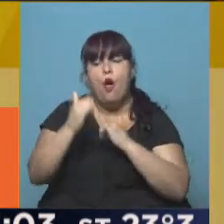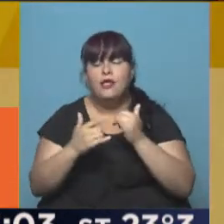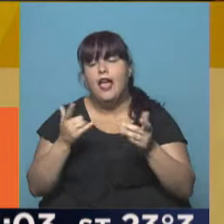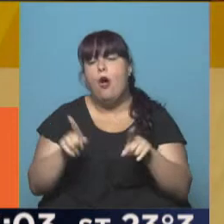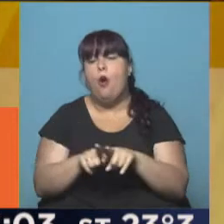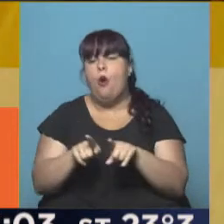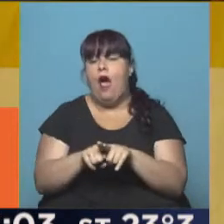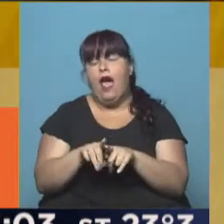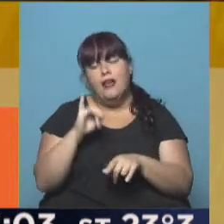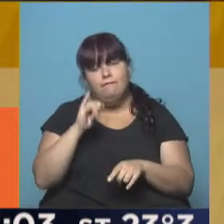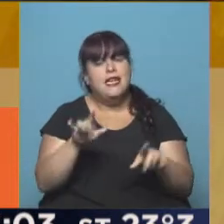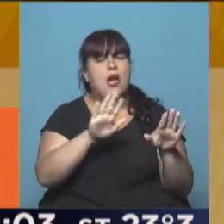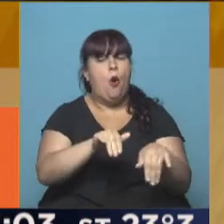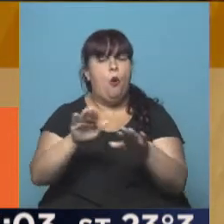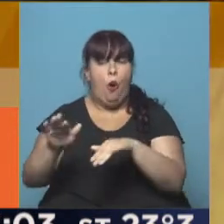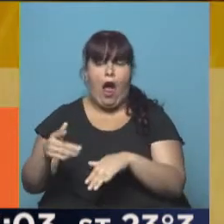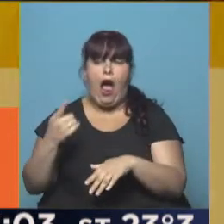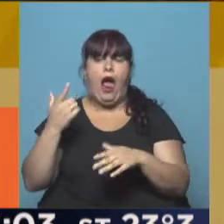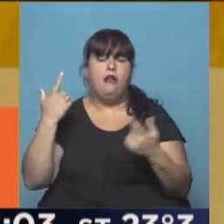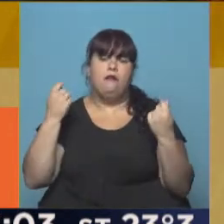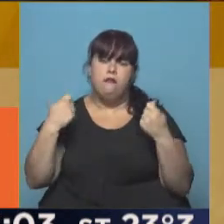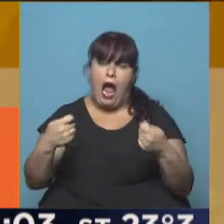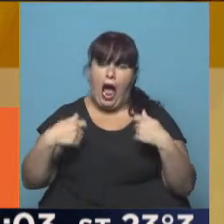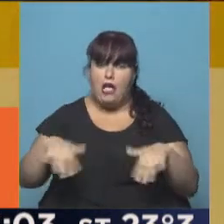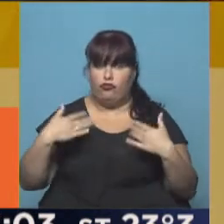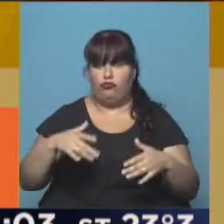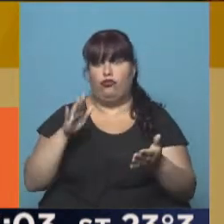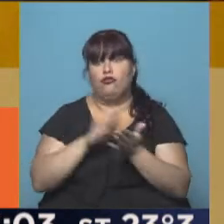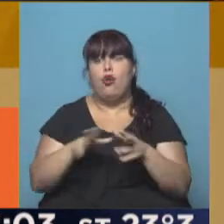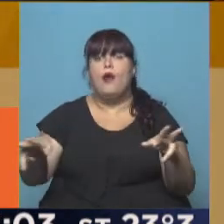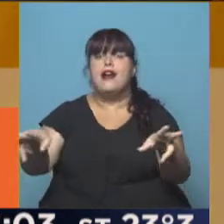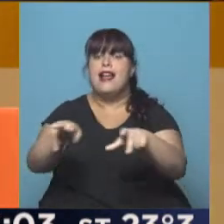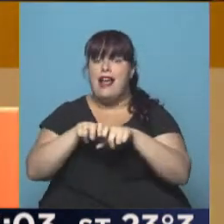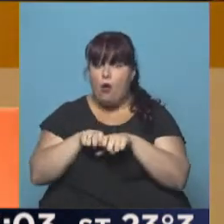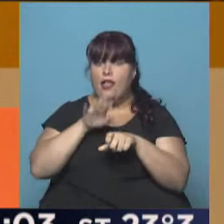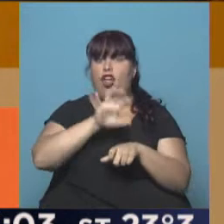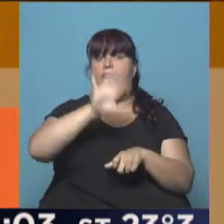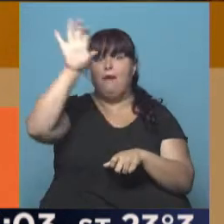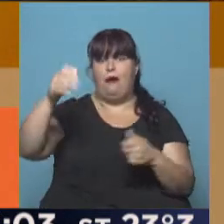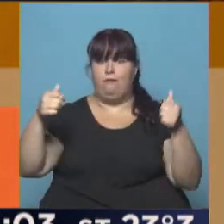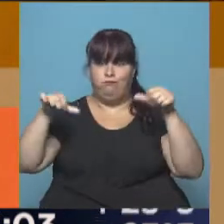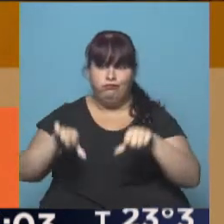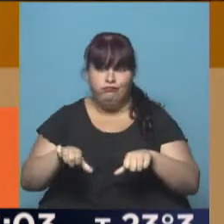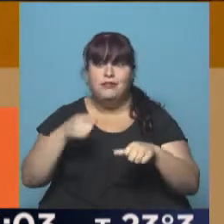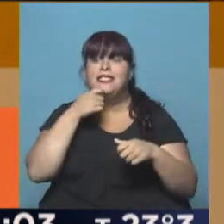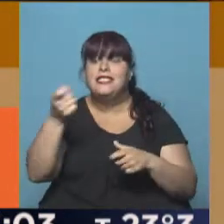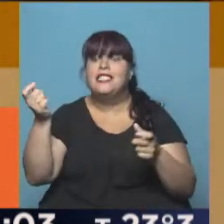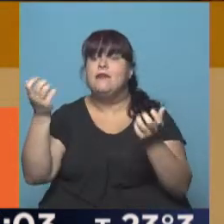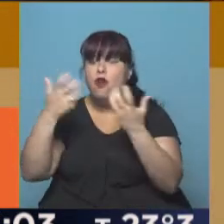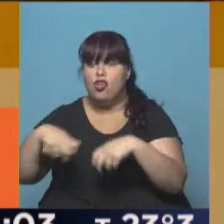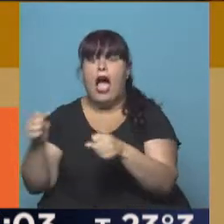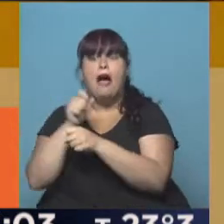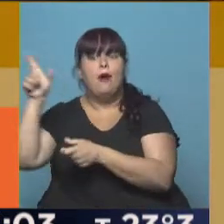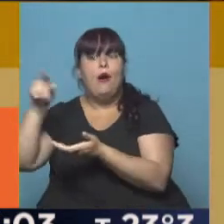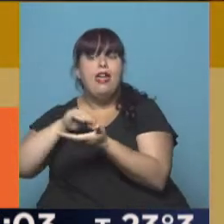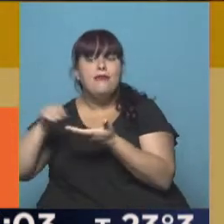casi señalando lo mismo, que hay un impacto fiscal en la recaudación de las provincias a partir del proyecto aprobado por